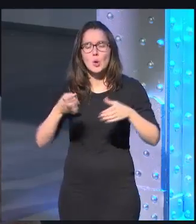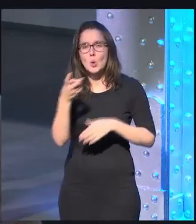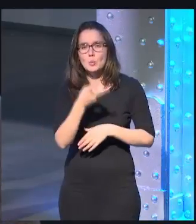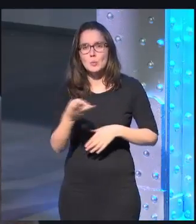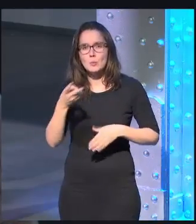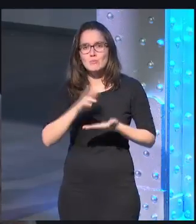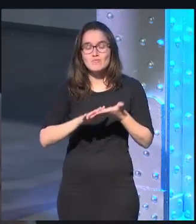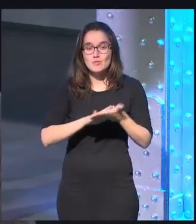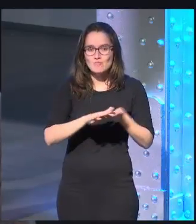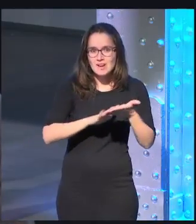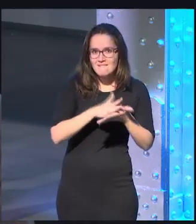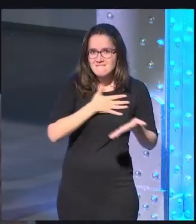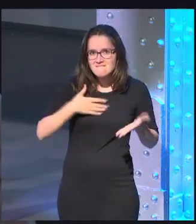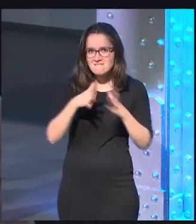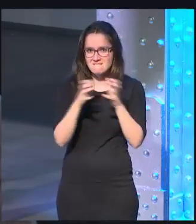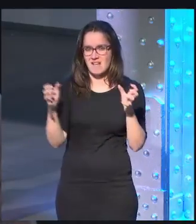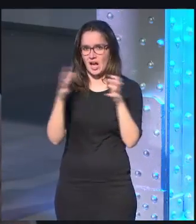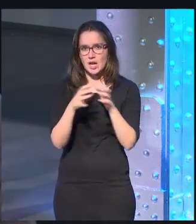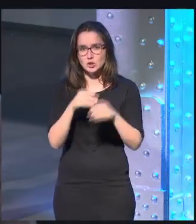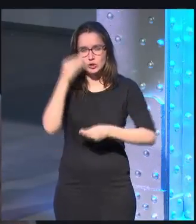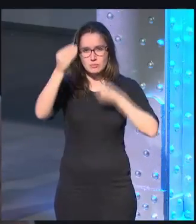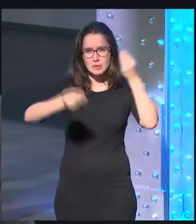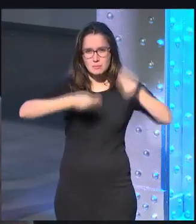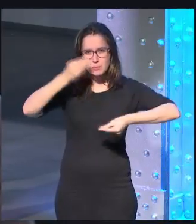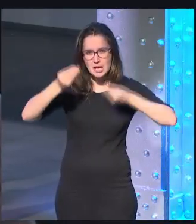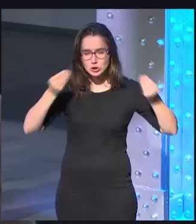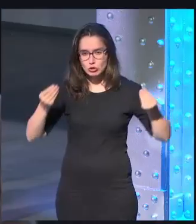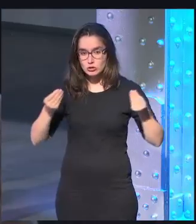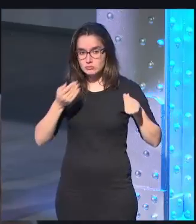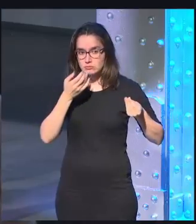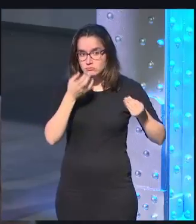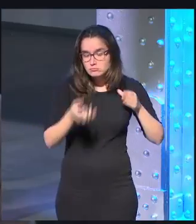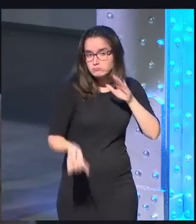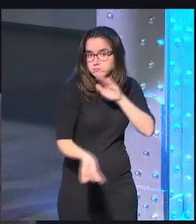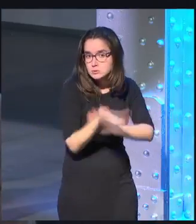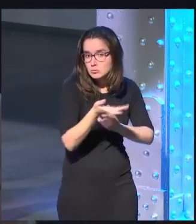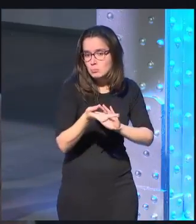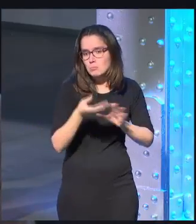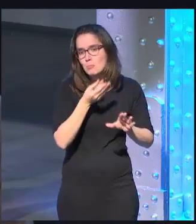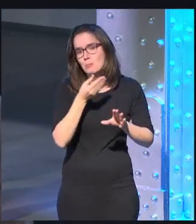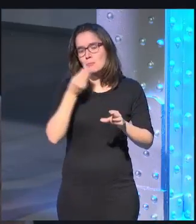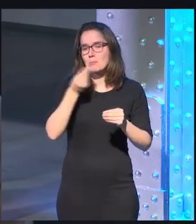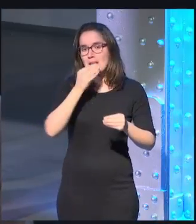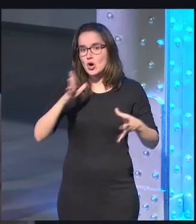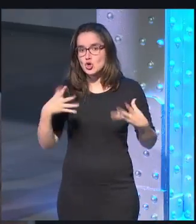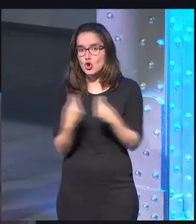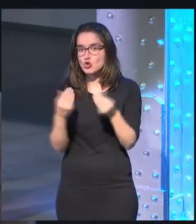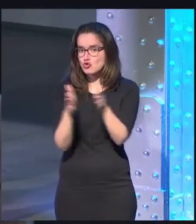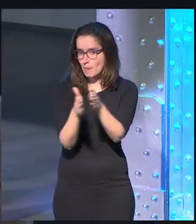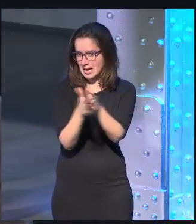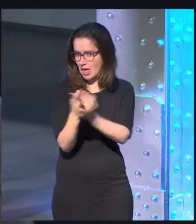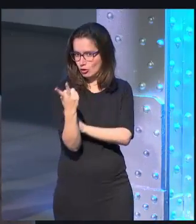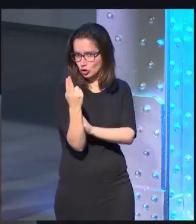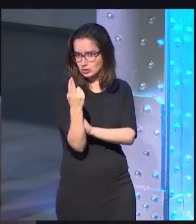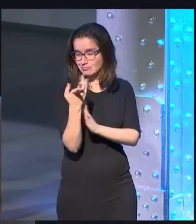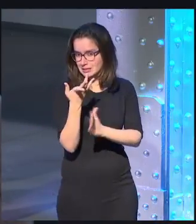y las ganas de comer, ¿no? Yo siempre pienso que el emprendimiento se hace mejor acompañado y sobre todo si te complementas. En este